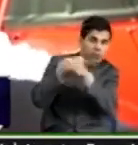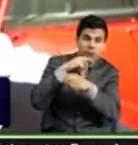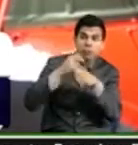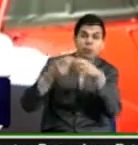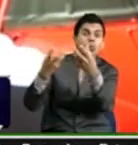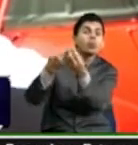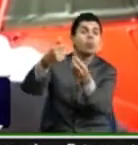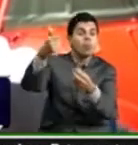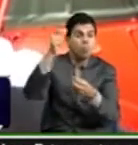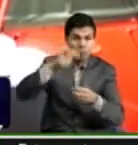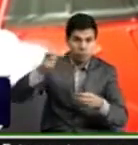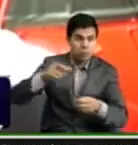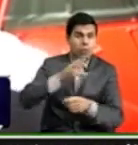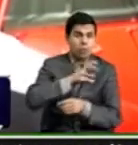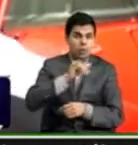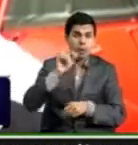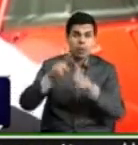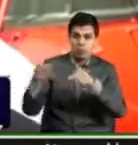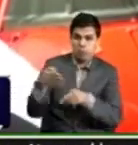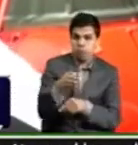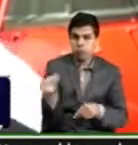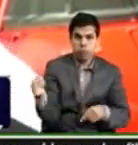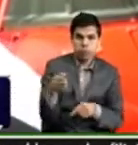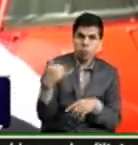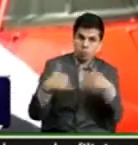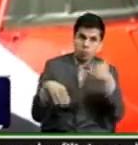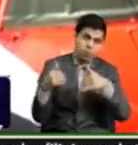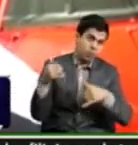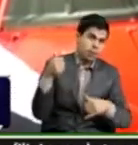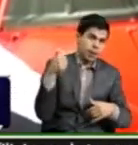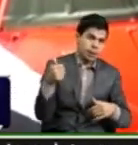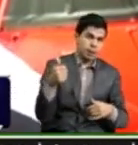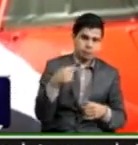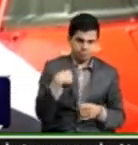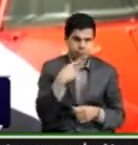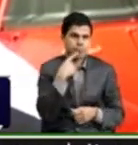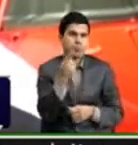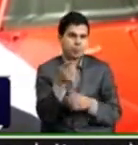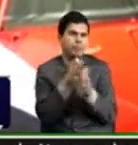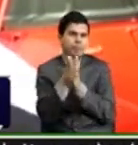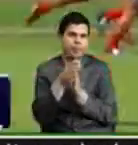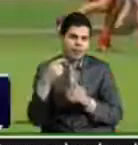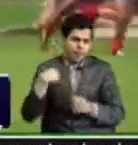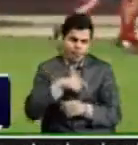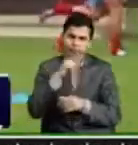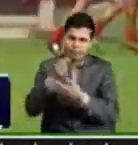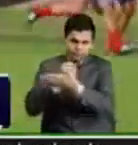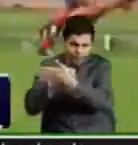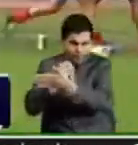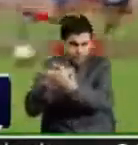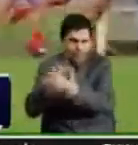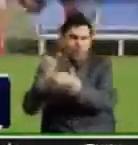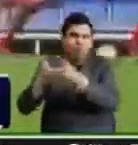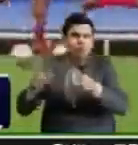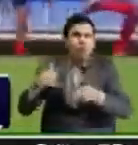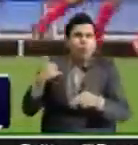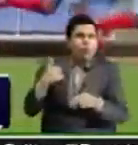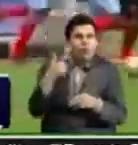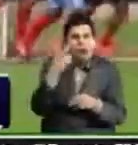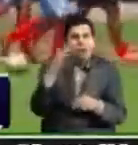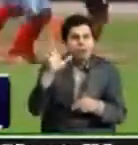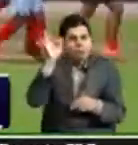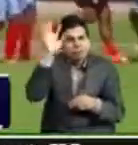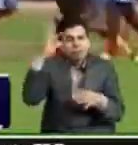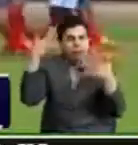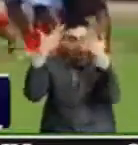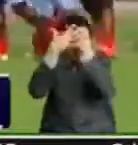operado que son del cáliz que tocan muy bien bueno el que como te digo yo hay que presionar por ahí son pelayo no sabe también